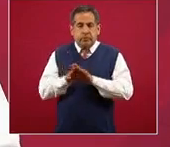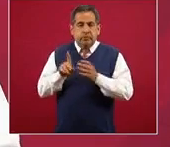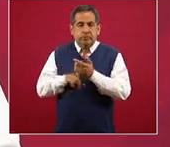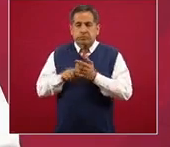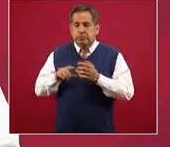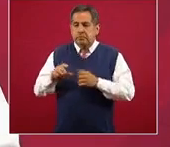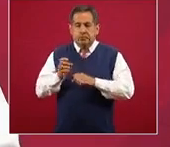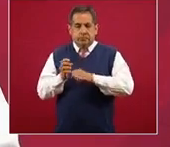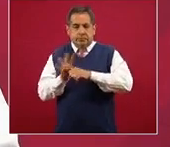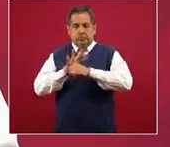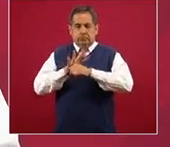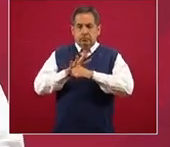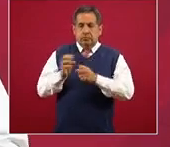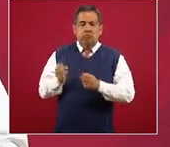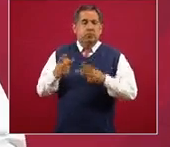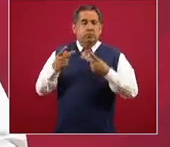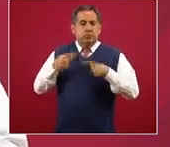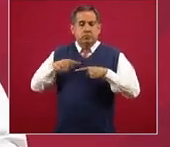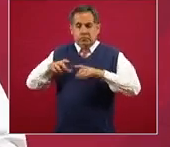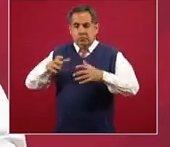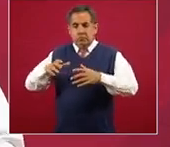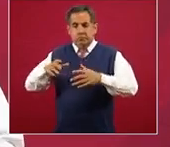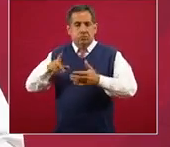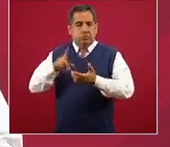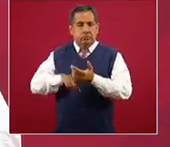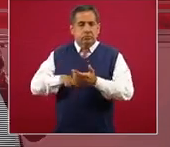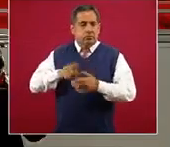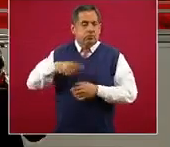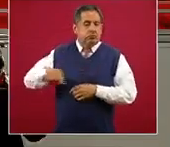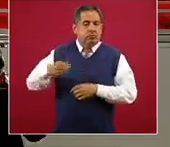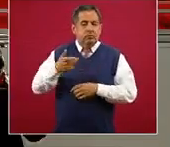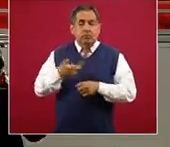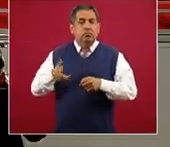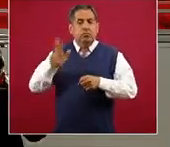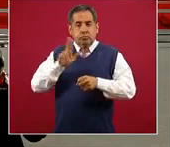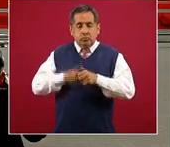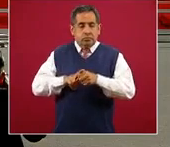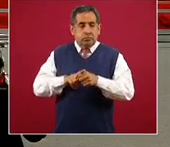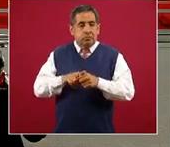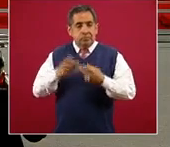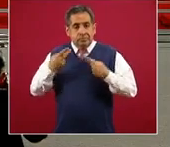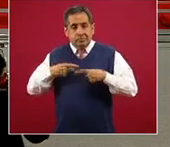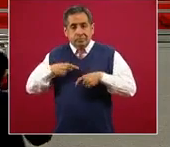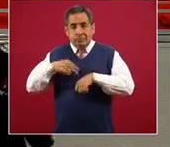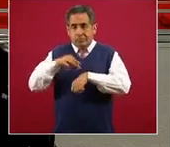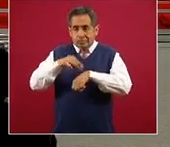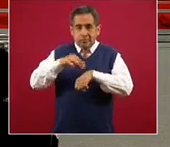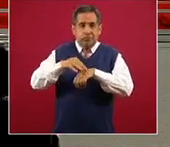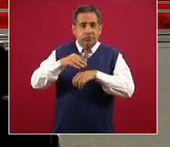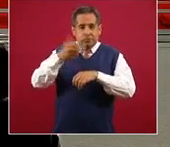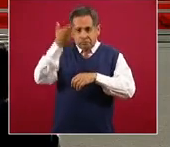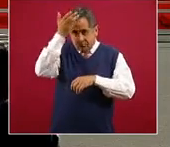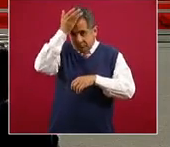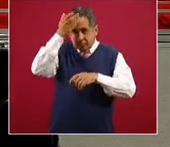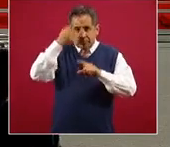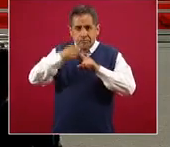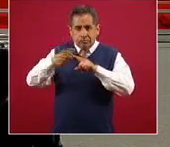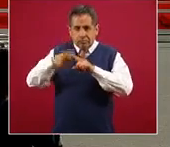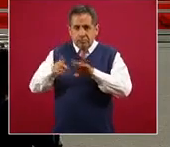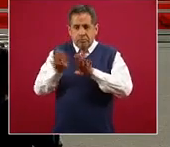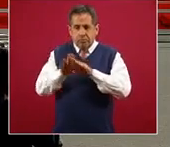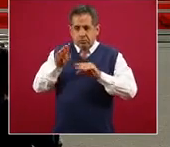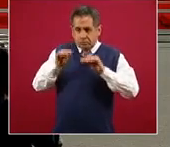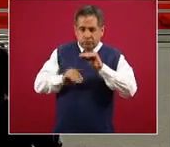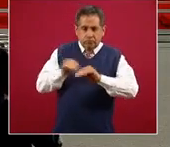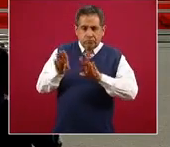por COVID-19 en el grupo de profesionales de la salud. Es una información que estamos sistemáticamente actualizando